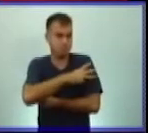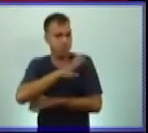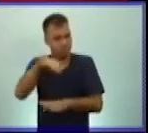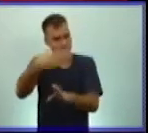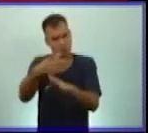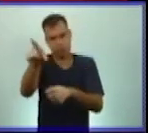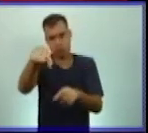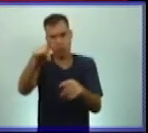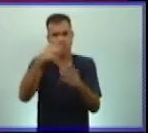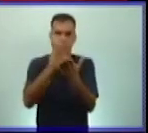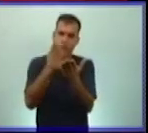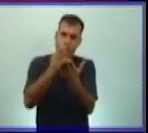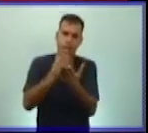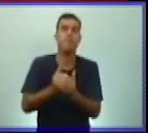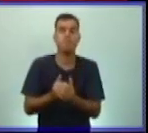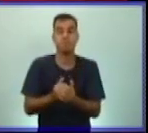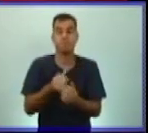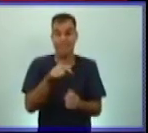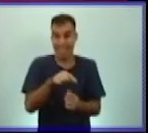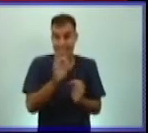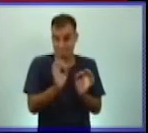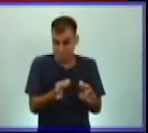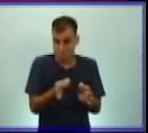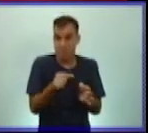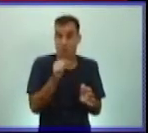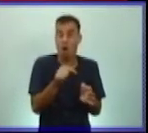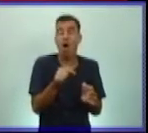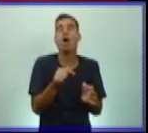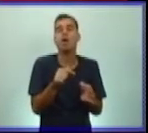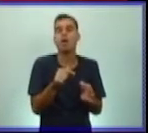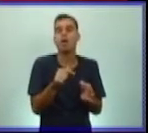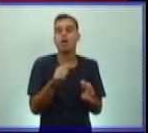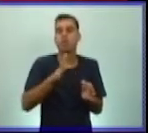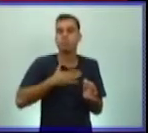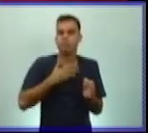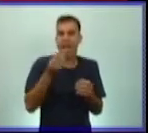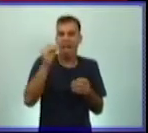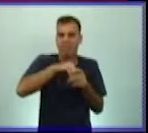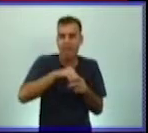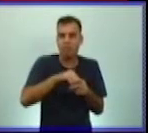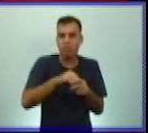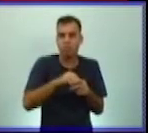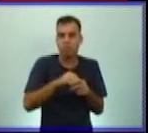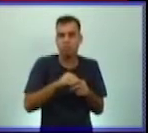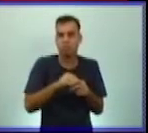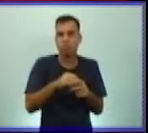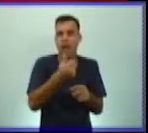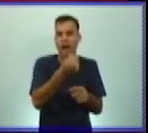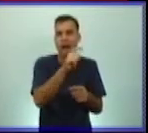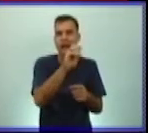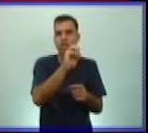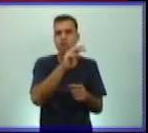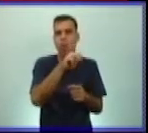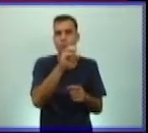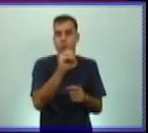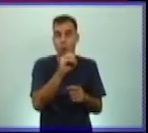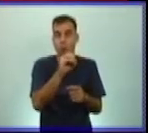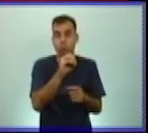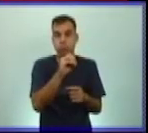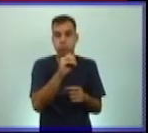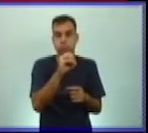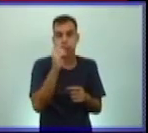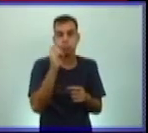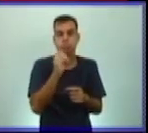los hidrocarburos, que son sustancias moleculares, en su composición presentan átomos de carbono e hidrógeno, es decir, átomos de carbono e